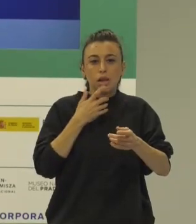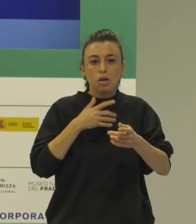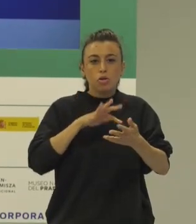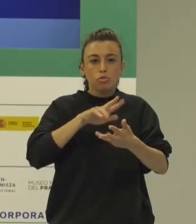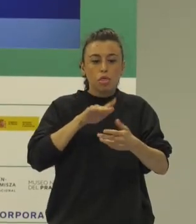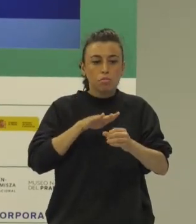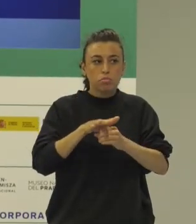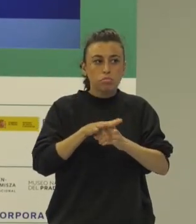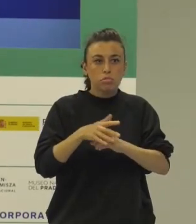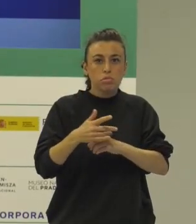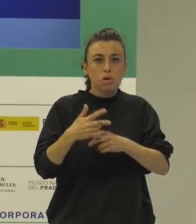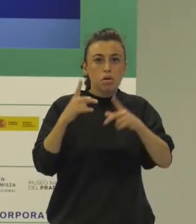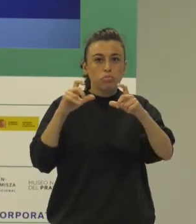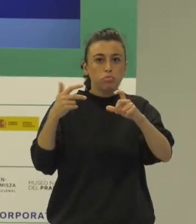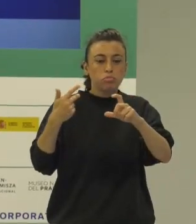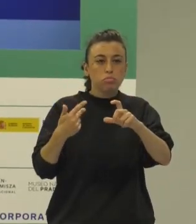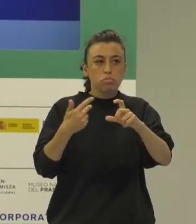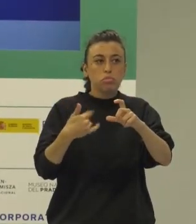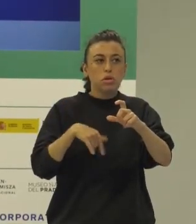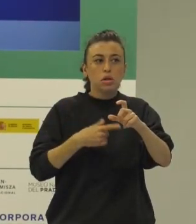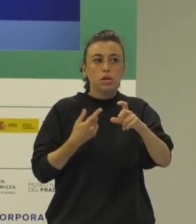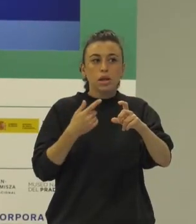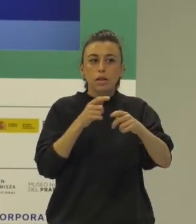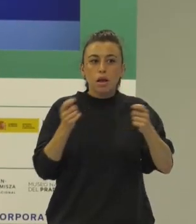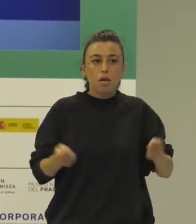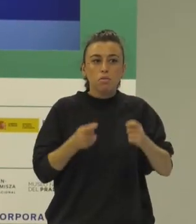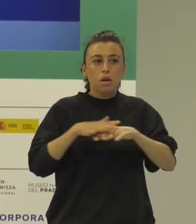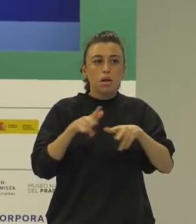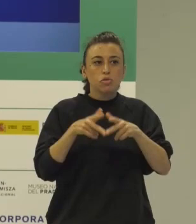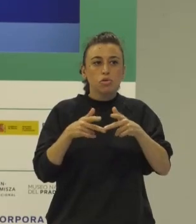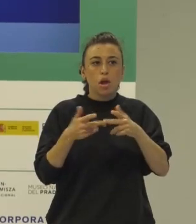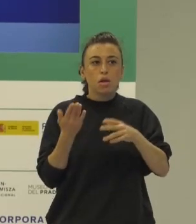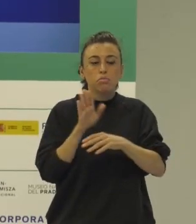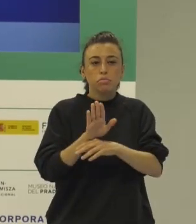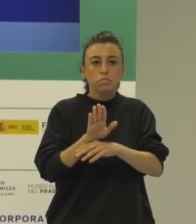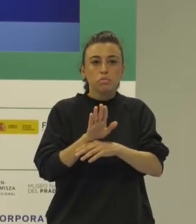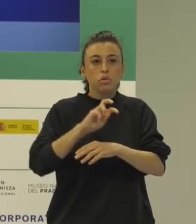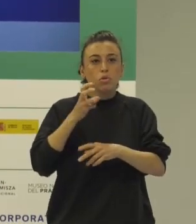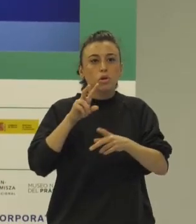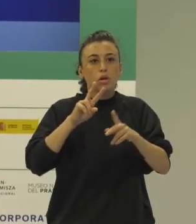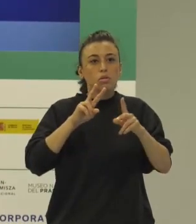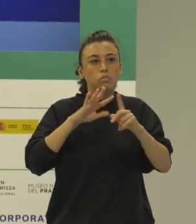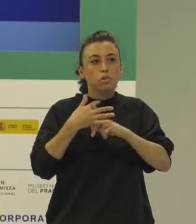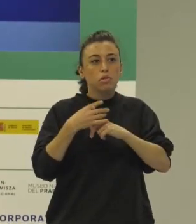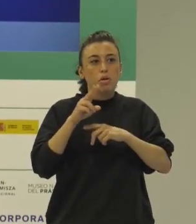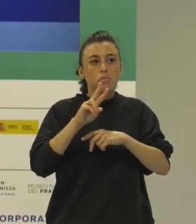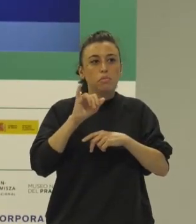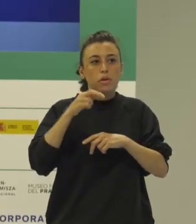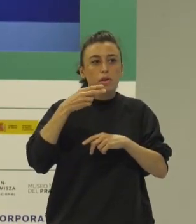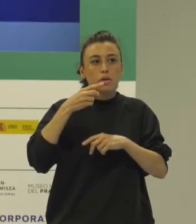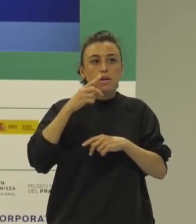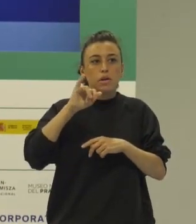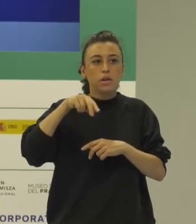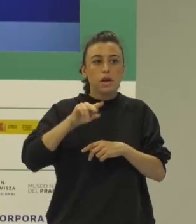a través de campañas sucias en redes sociales e incluso en otro caso que es el de Virginia La Parra. Las periodistas, por ejemplo,